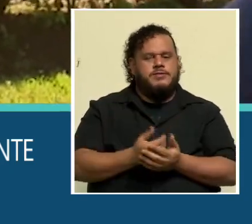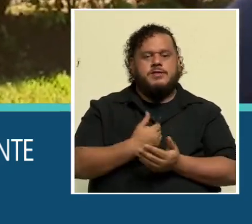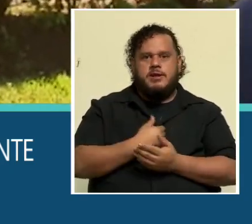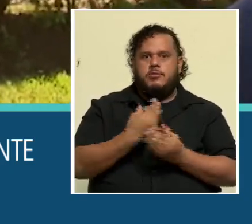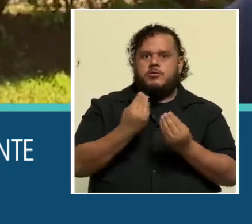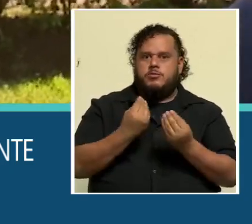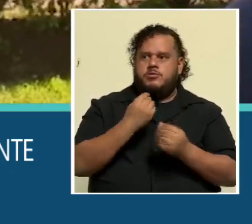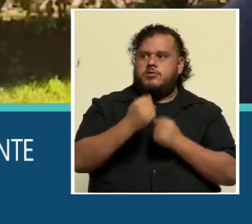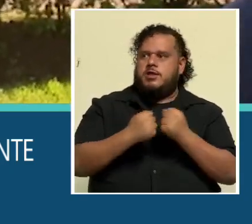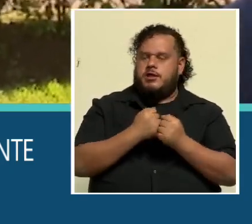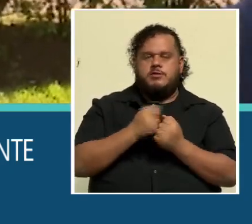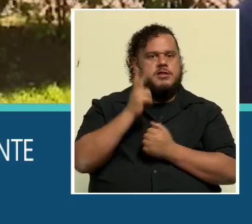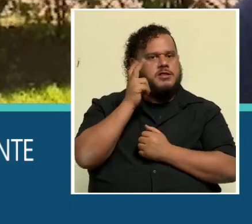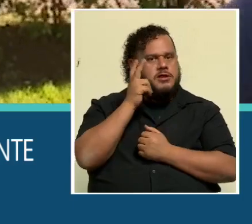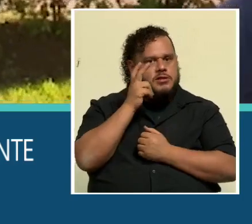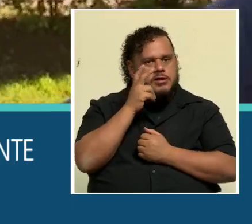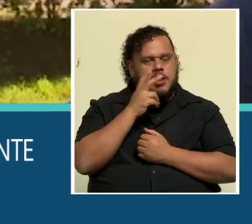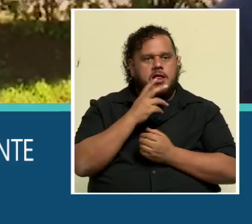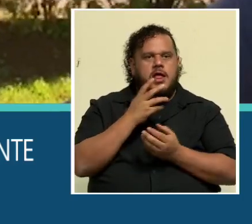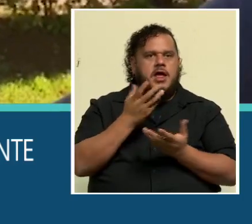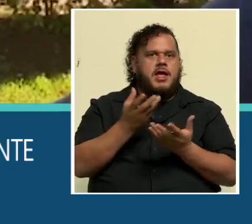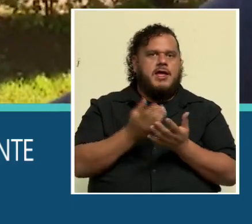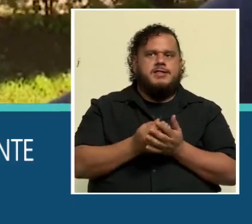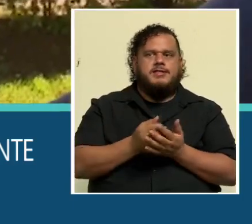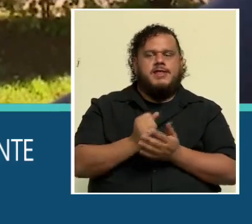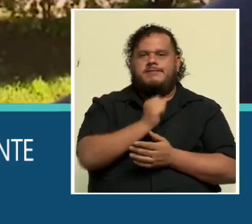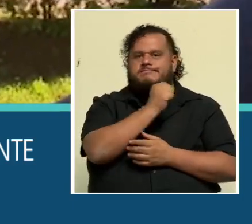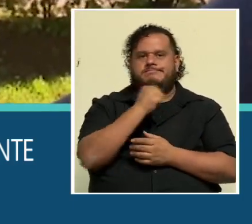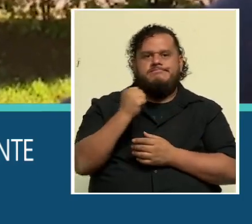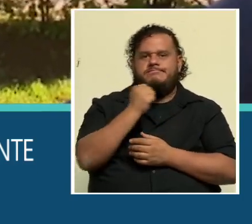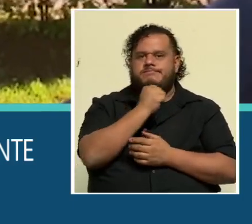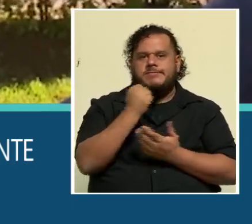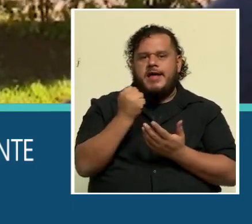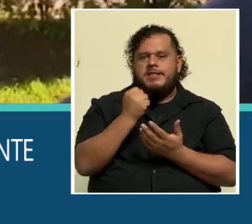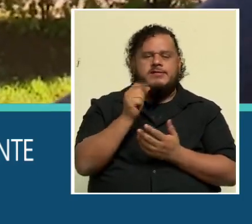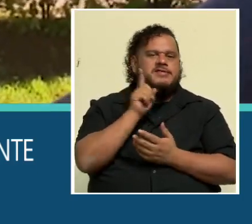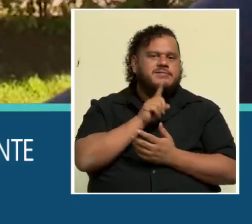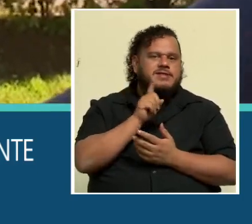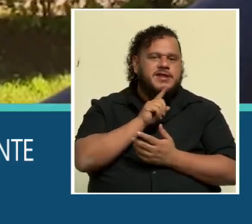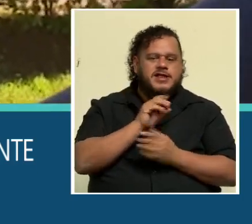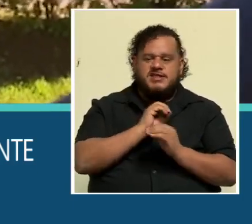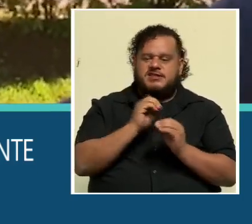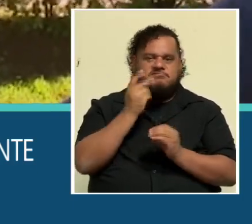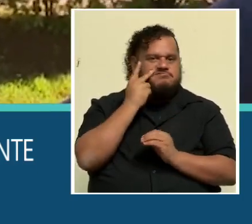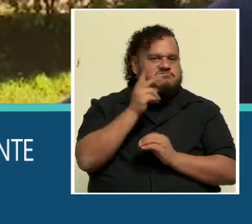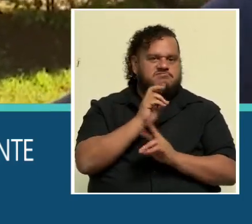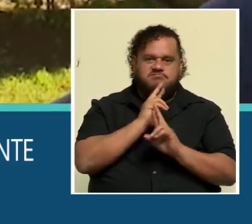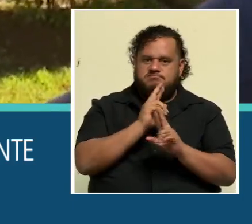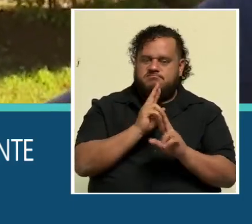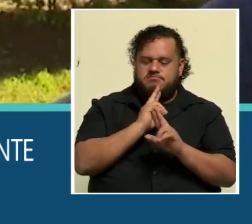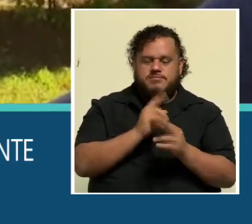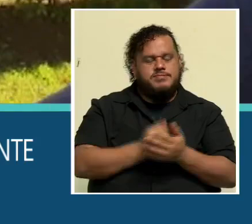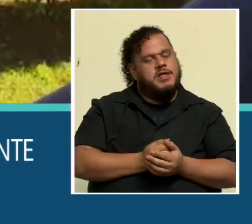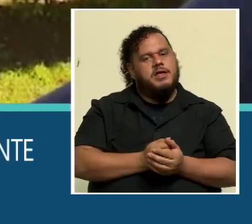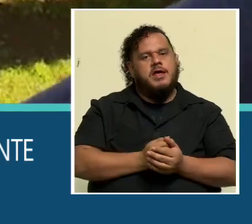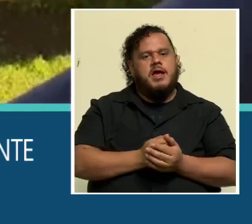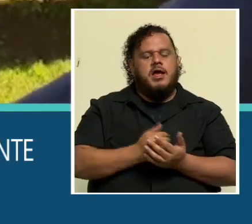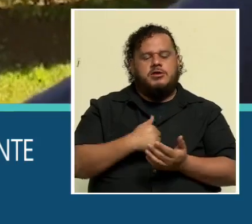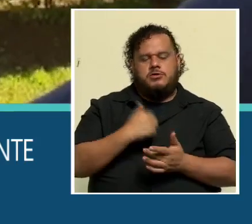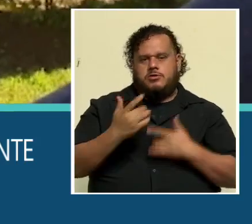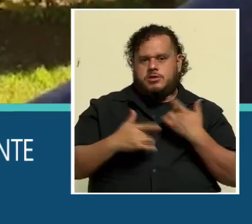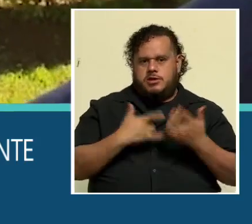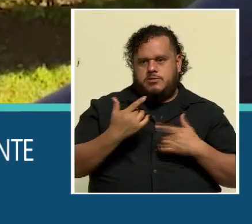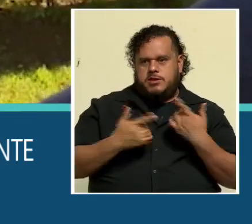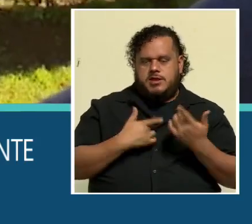años de estar escuchando cantos de sirenas y no se ven resultados. Al contrario, siento que estamos